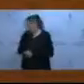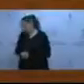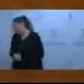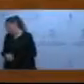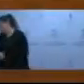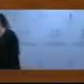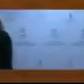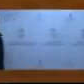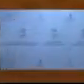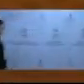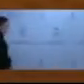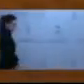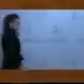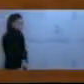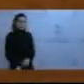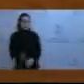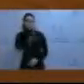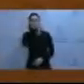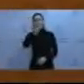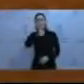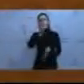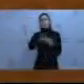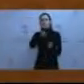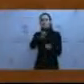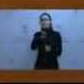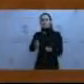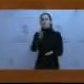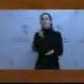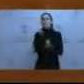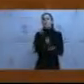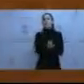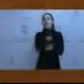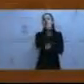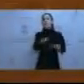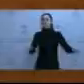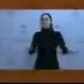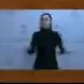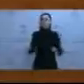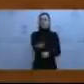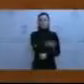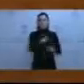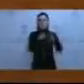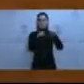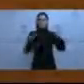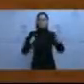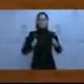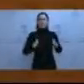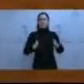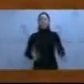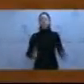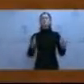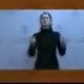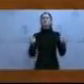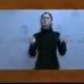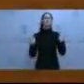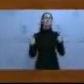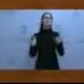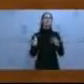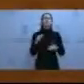35.000 euros tiene que pagar el bolsillo de todos los asturianos. ¿Quién es el responsable subsidiario de